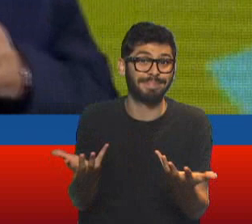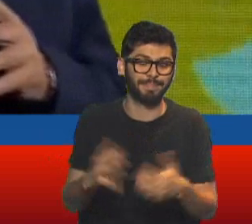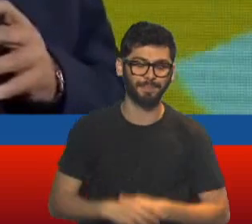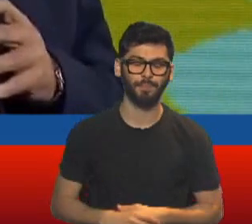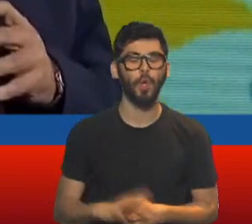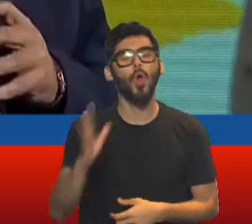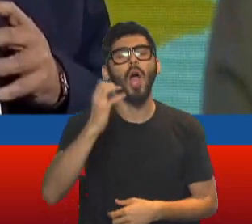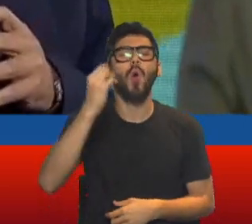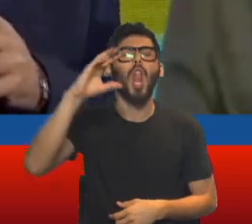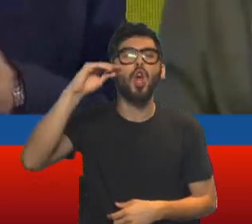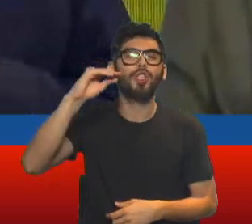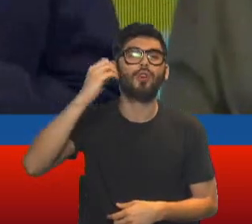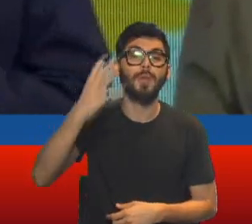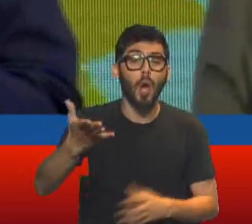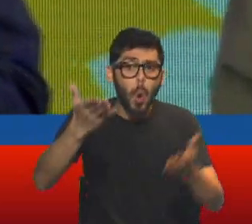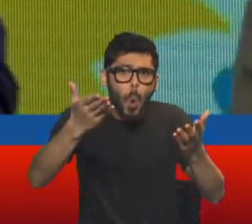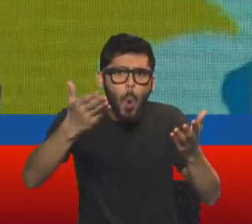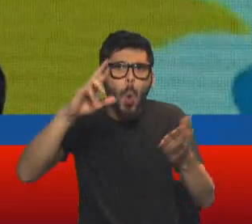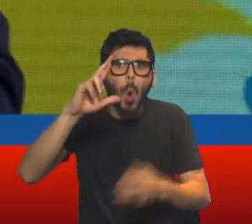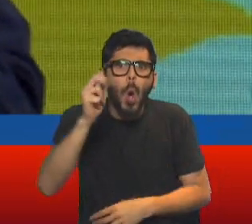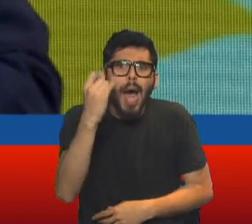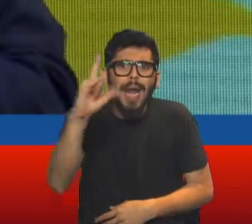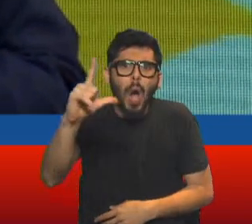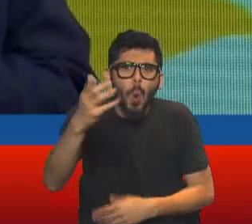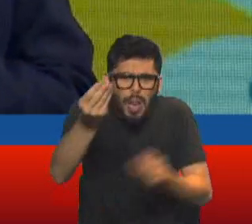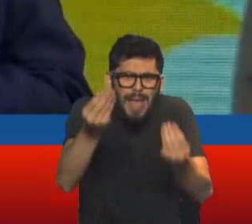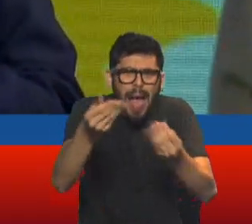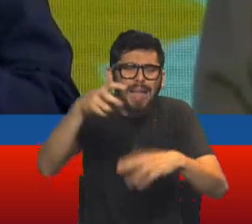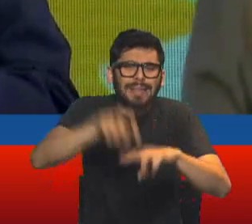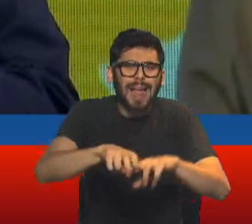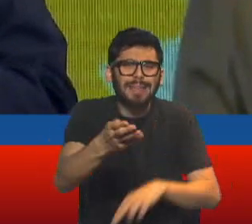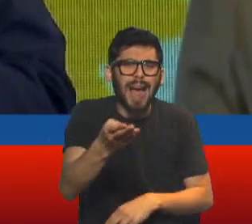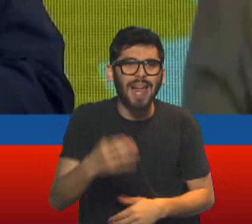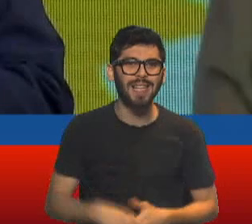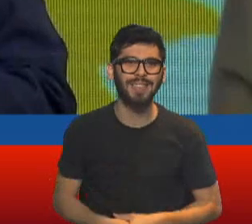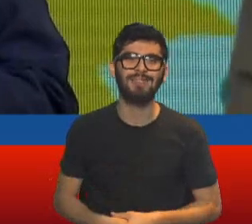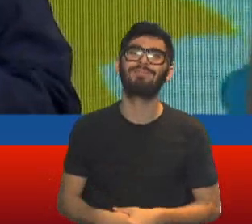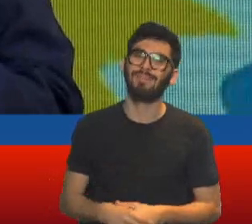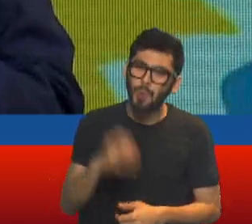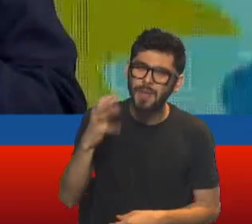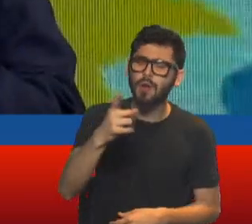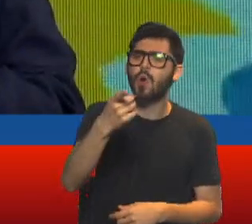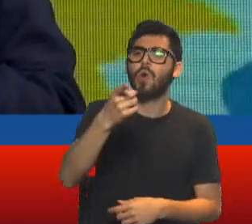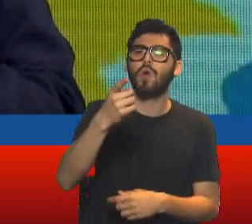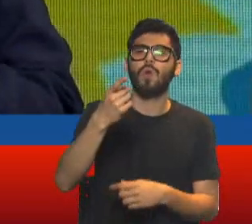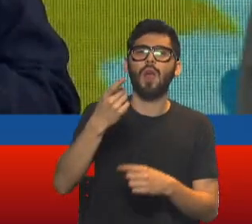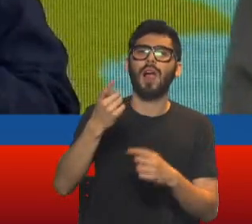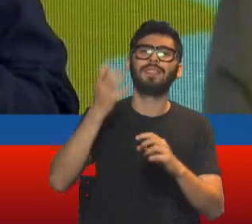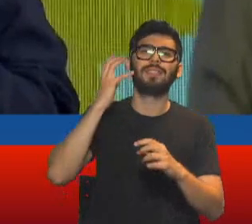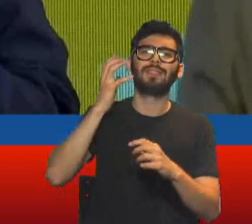Quería preguntar, vos esta mañana hiciste una declaración, creo que en una charla con Mauro Federico por